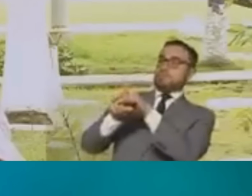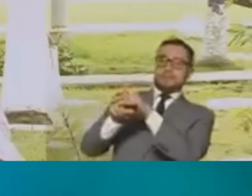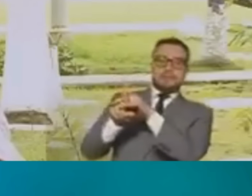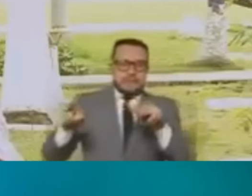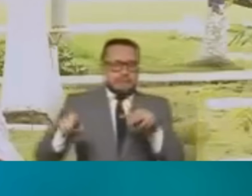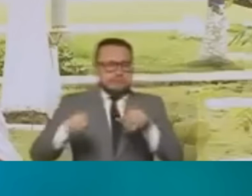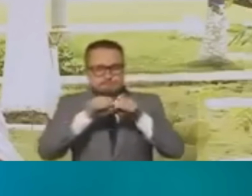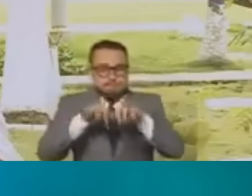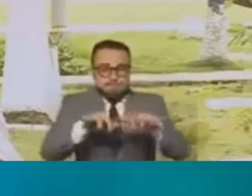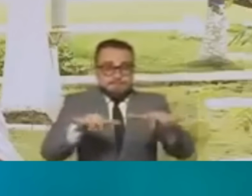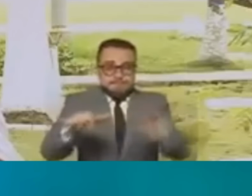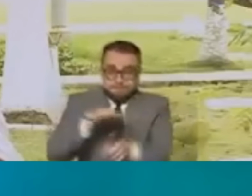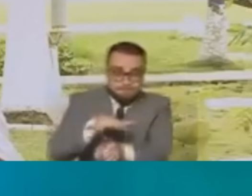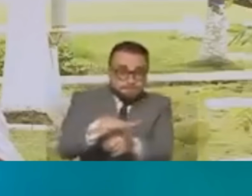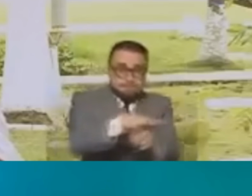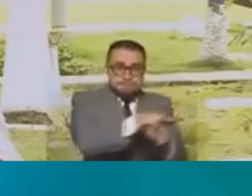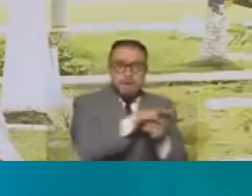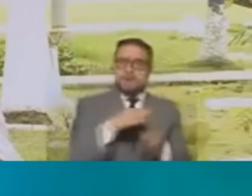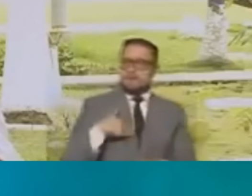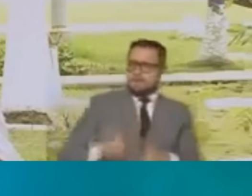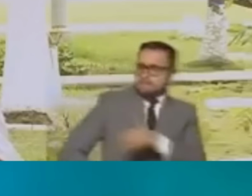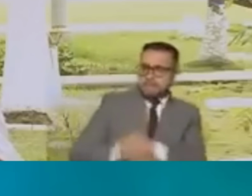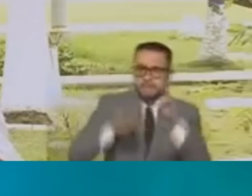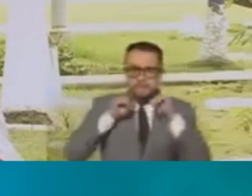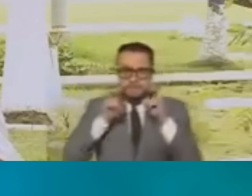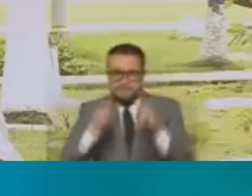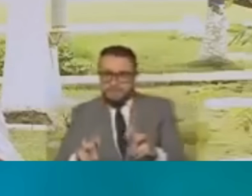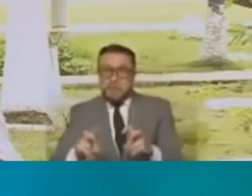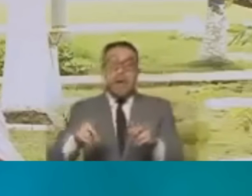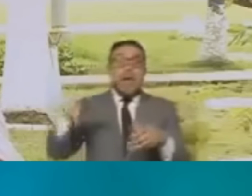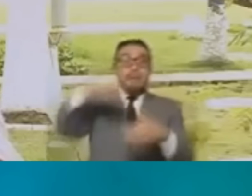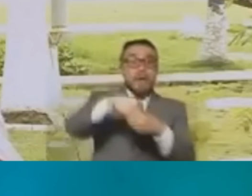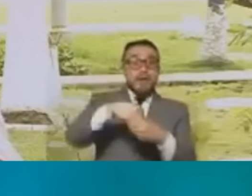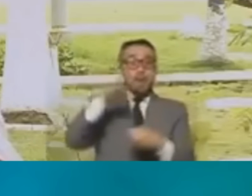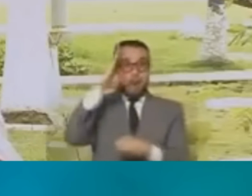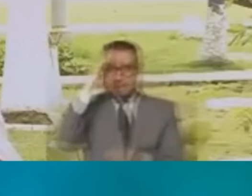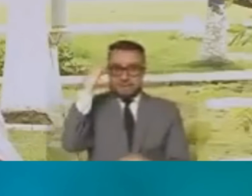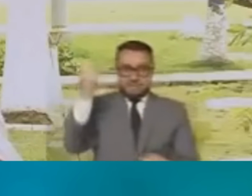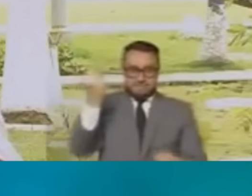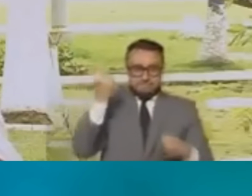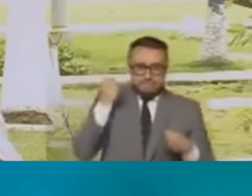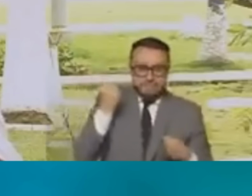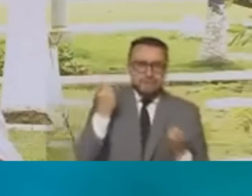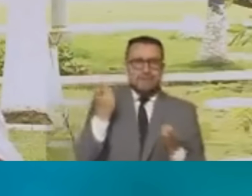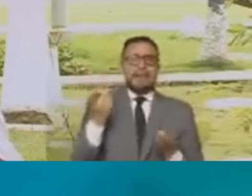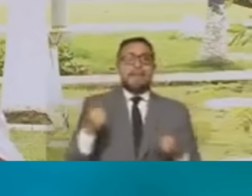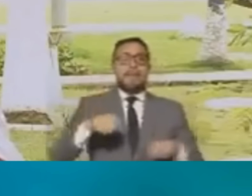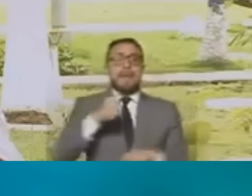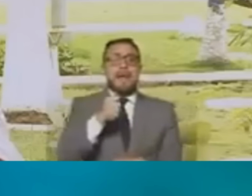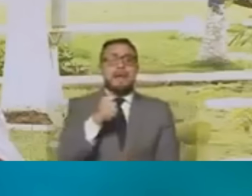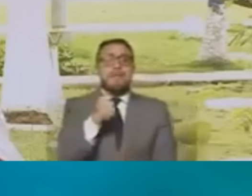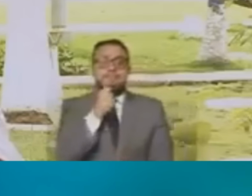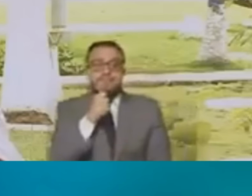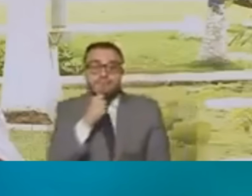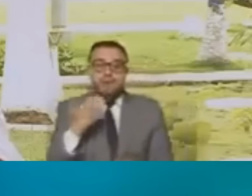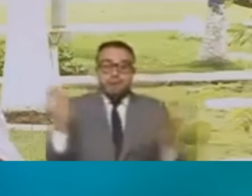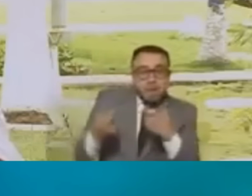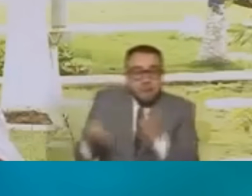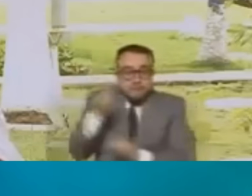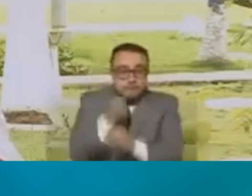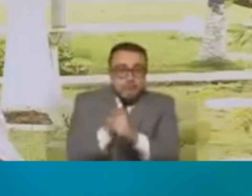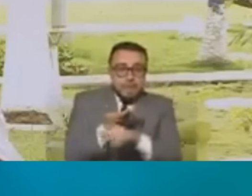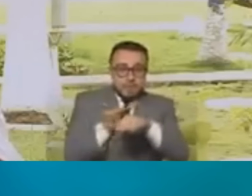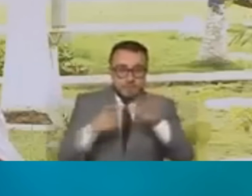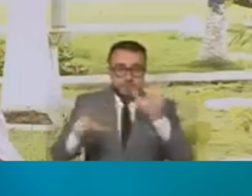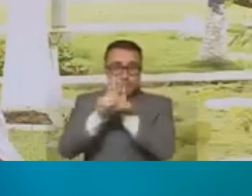los fantasmas. Seguí con la investigación sobre casos entre funcionarios de la fuerza pública y las mafias del narcotráfico y el contrabando.